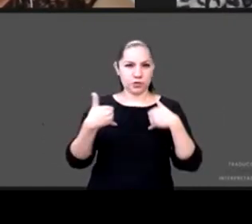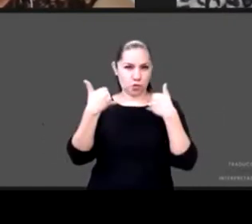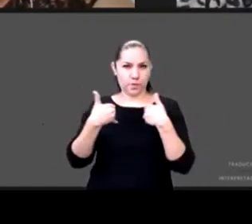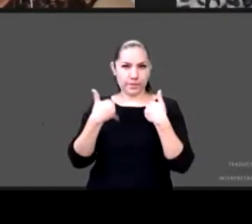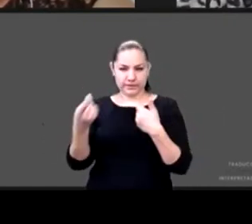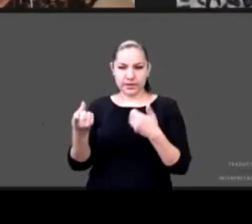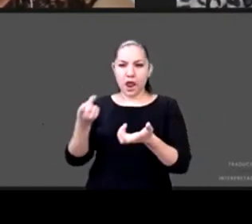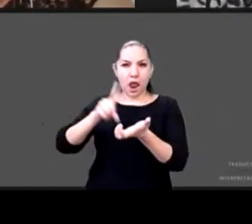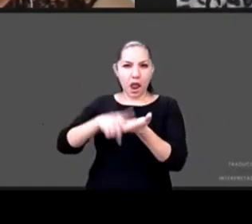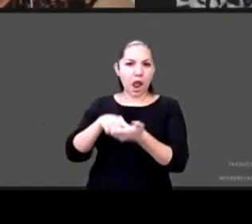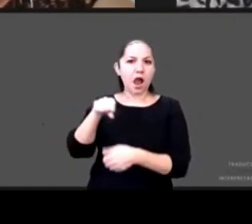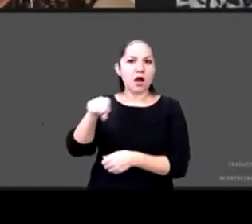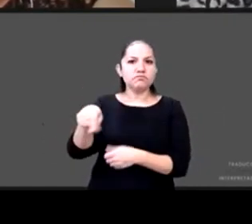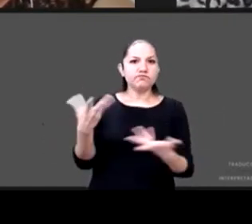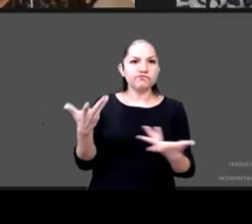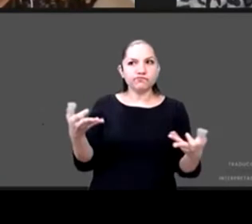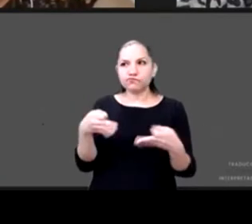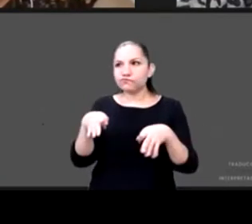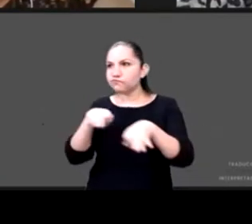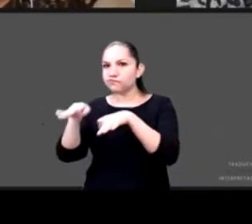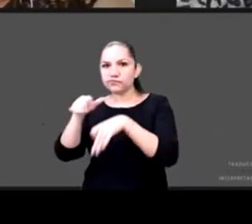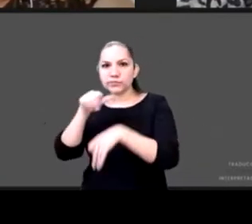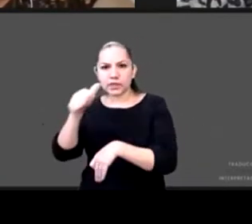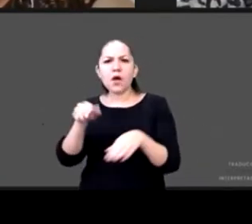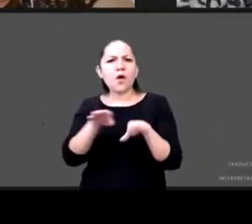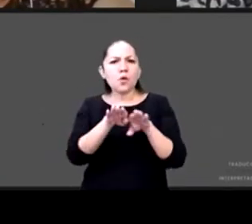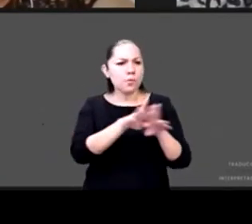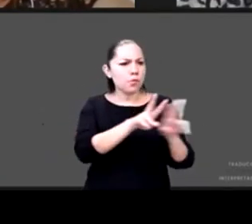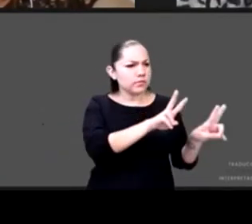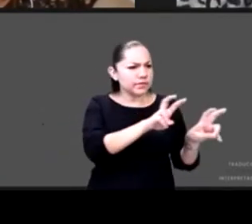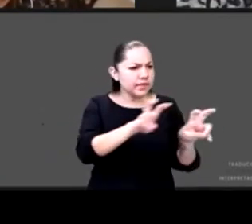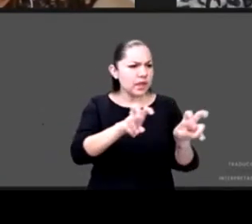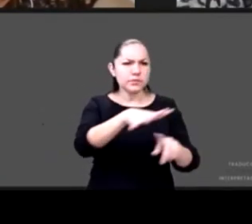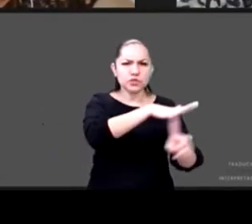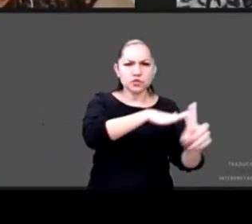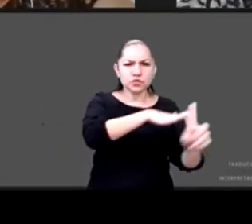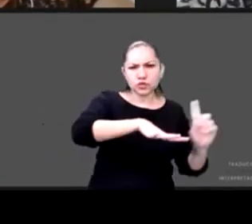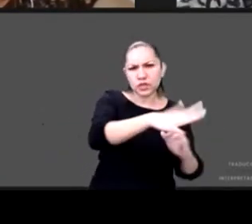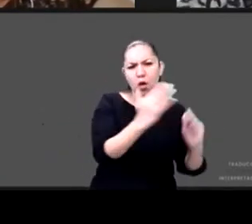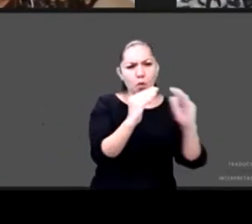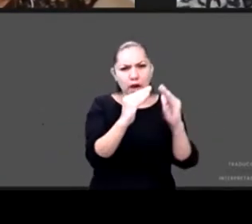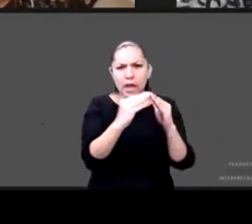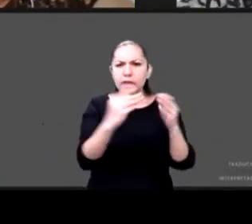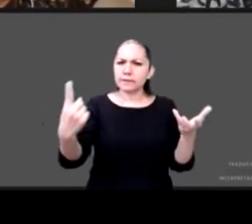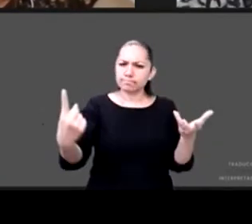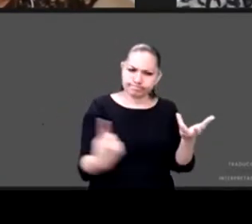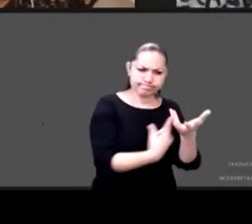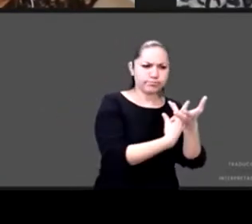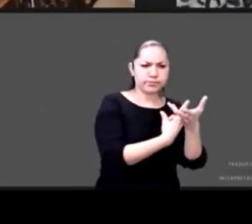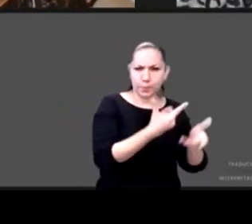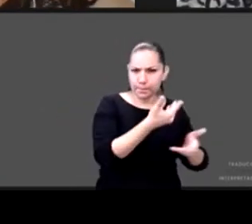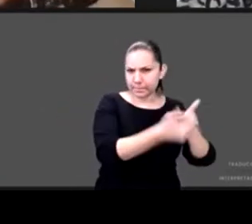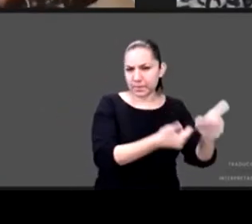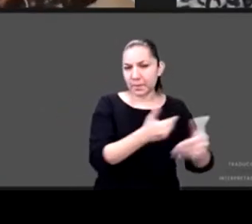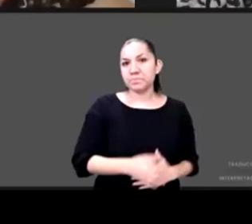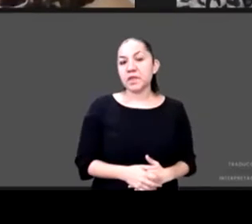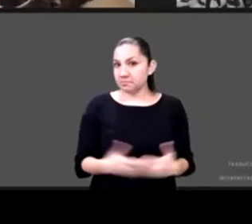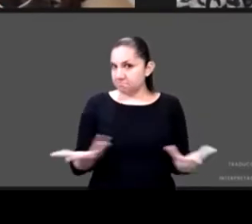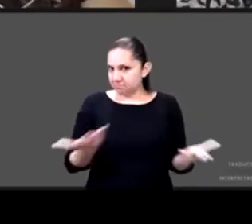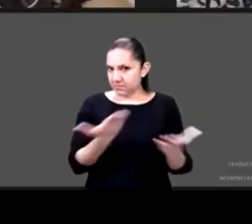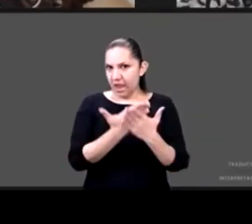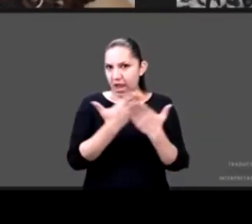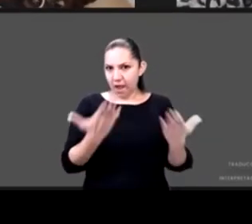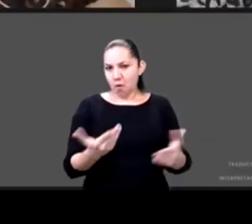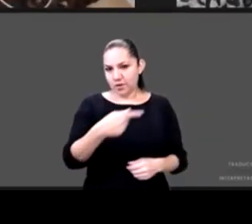sin ocupación. Bienvenida, Dani. Pues vamos a empezar a escucharlas. Estamos muy ansiosos porque la gente durante